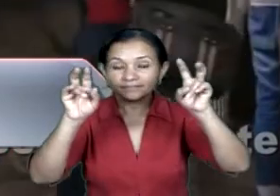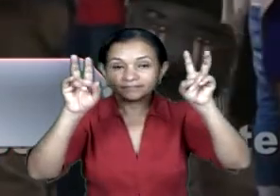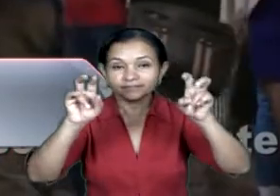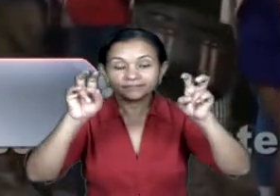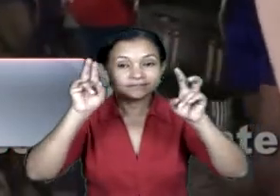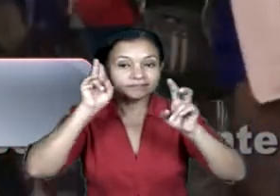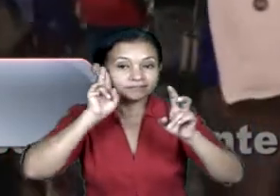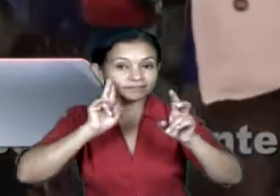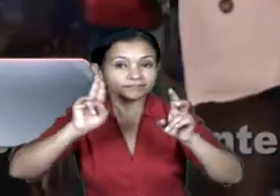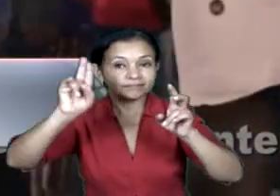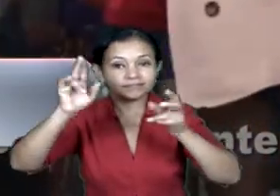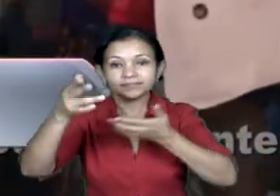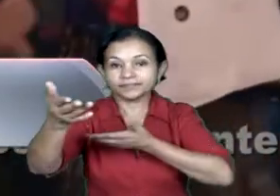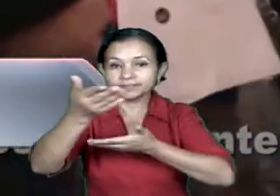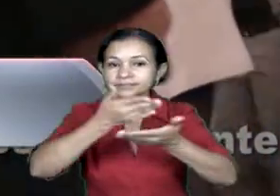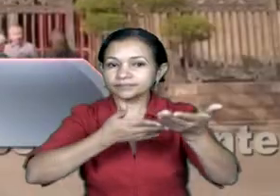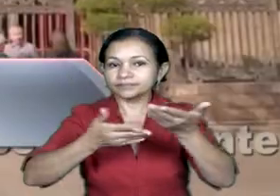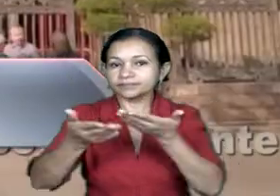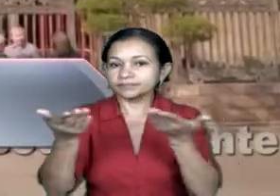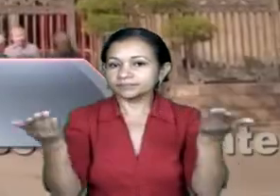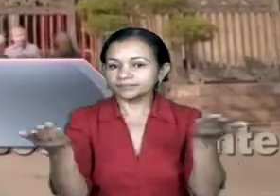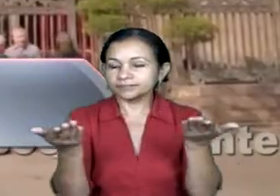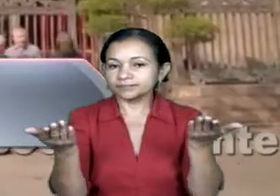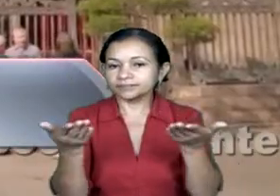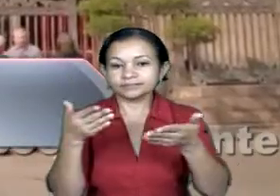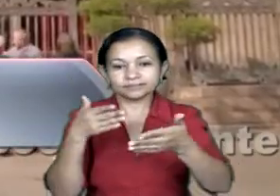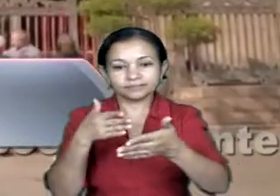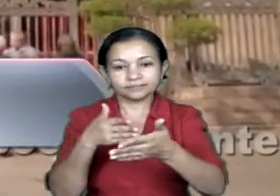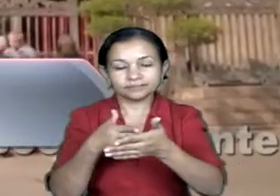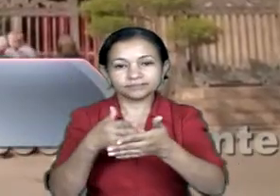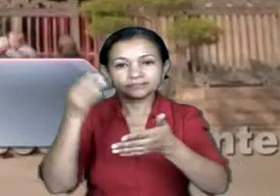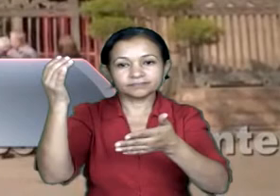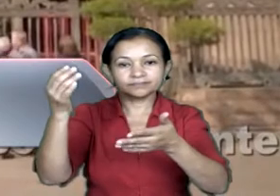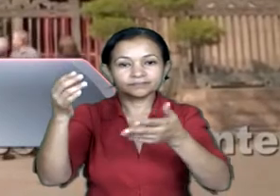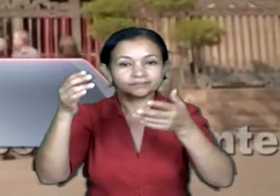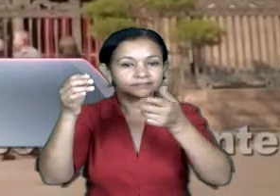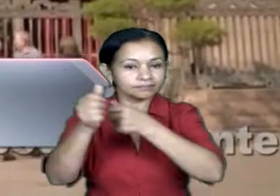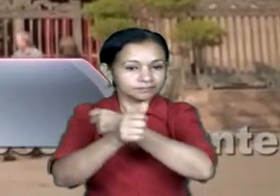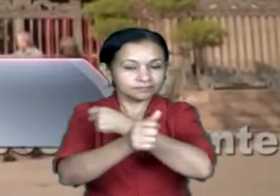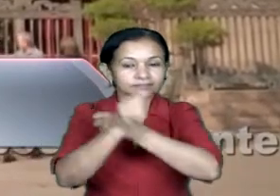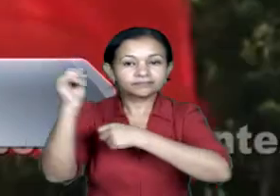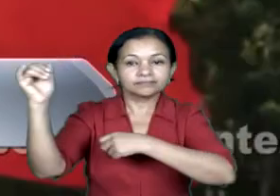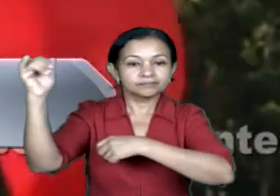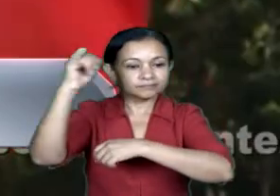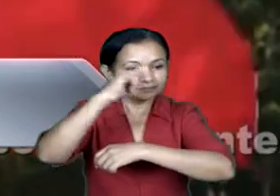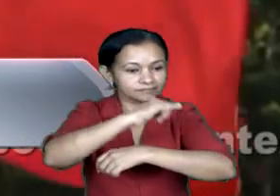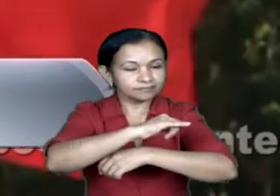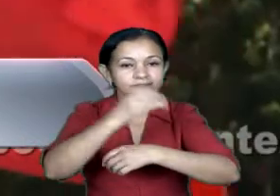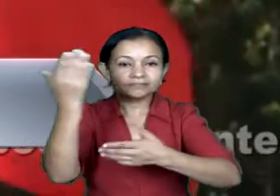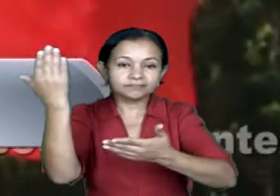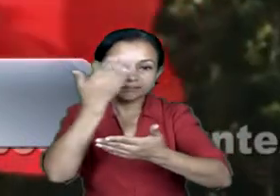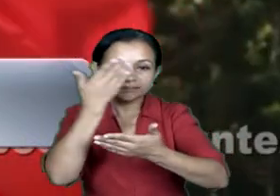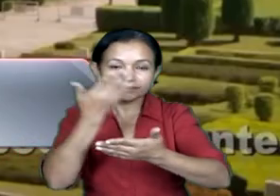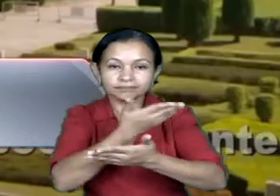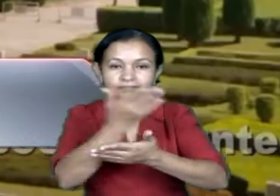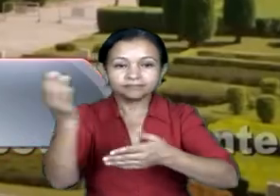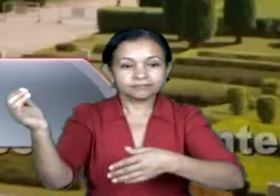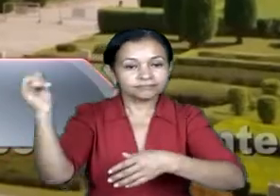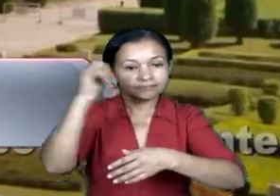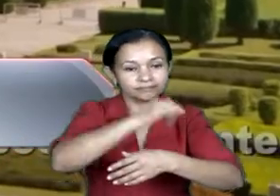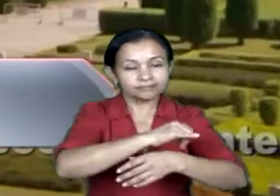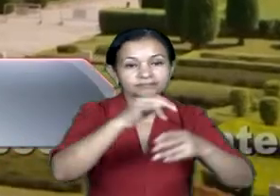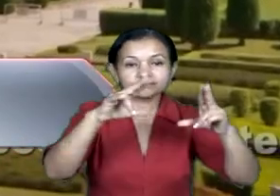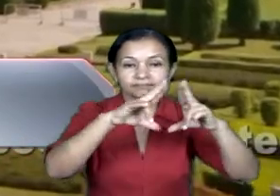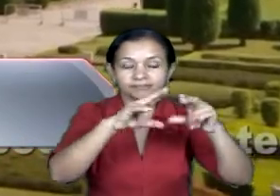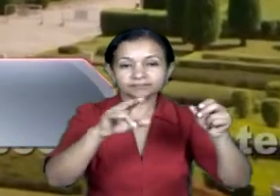intercambio académico. Sí. Pero también, no sé qué hay, también vienen de Taiwán para Nicaragua. Y claro, eso es, por el momento hay más o menos